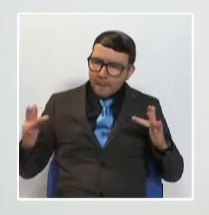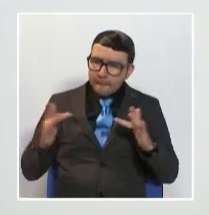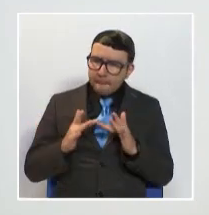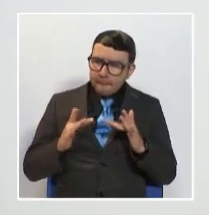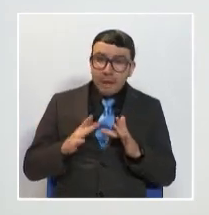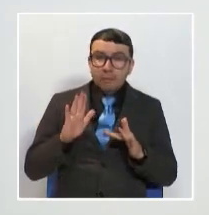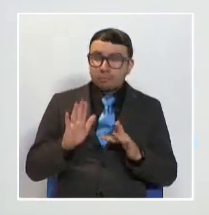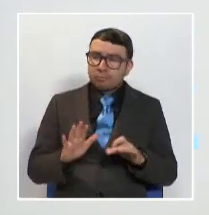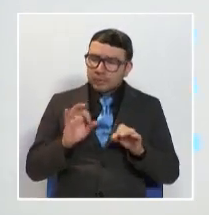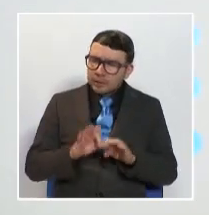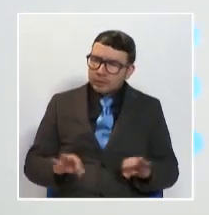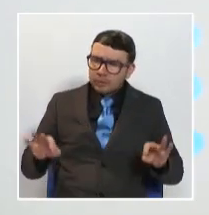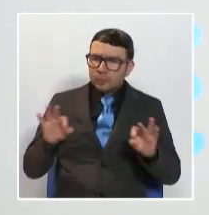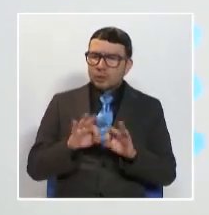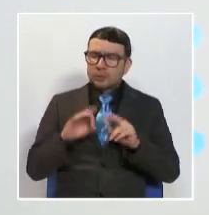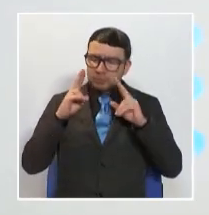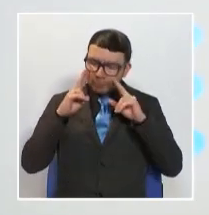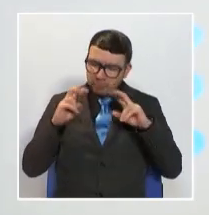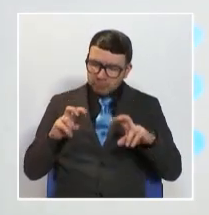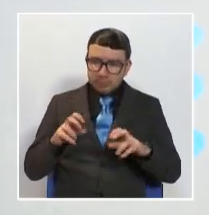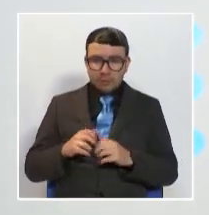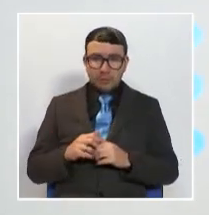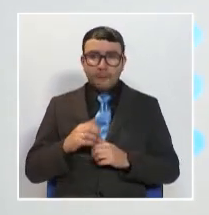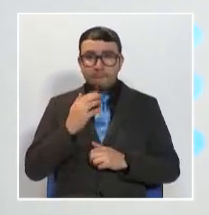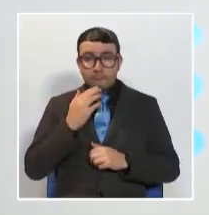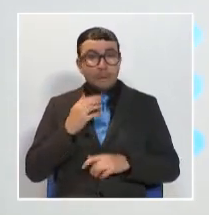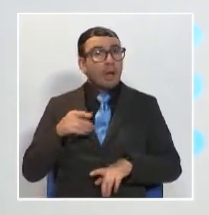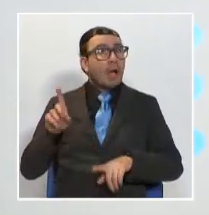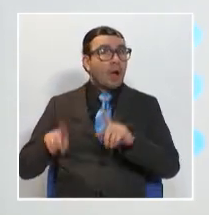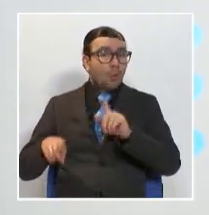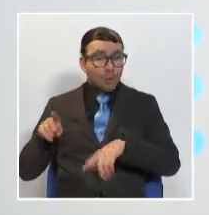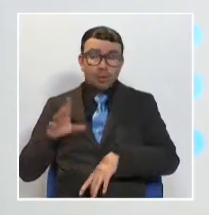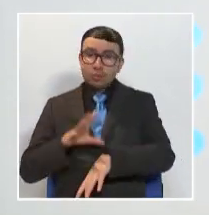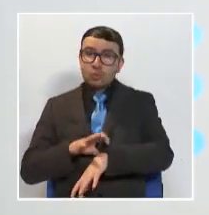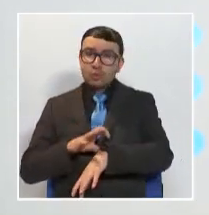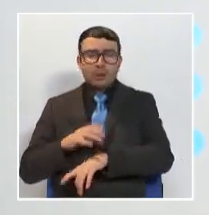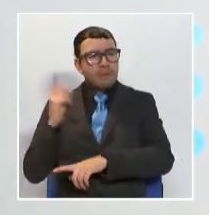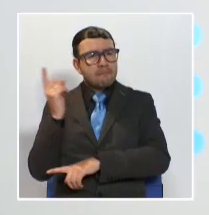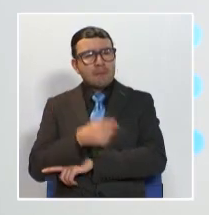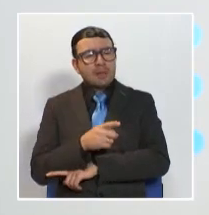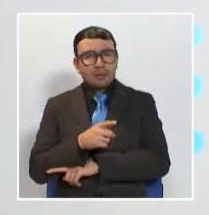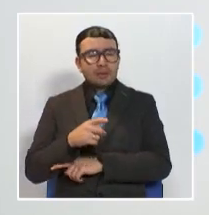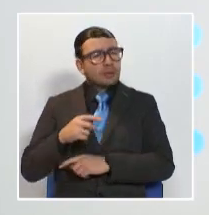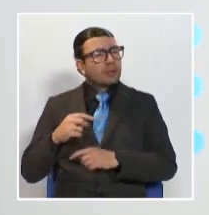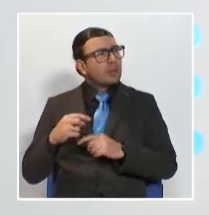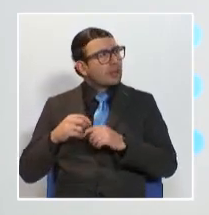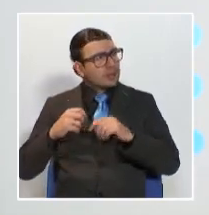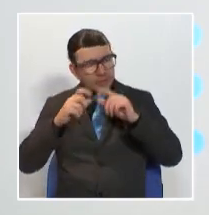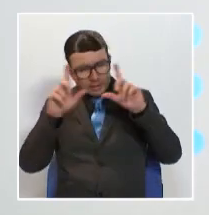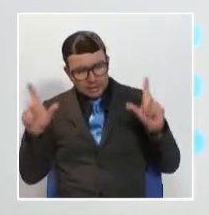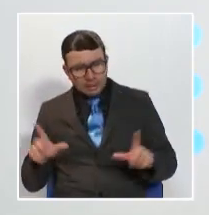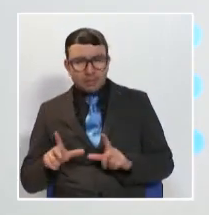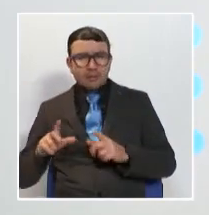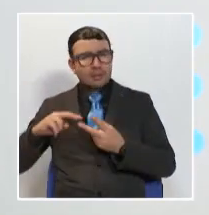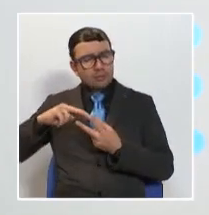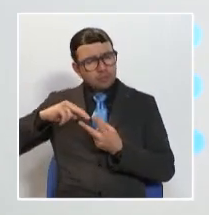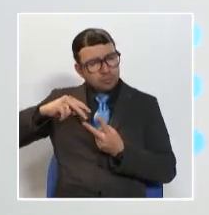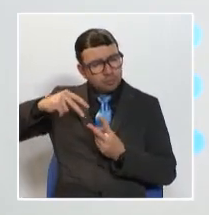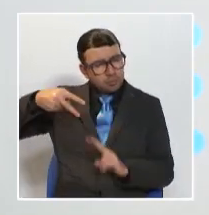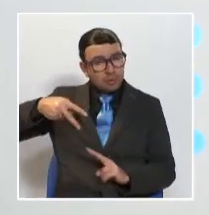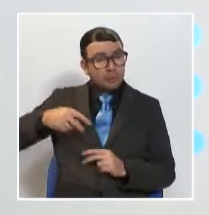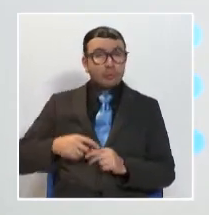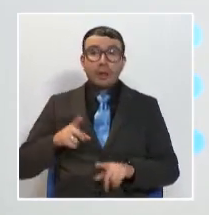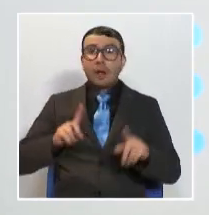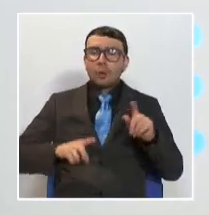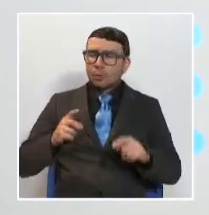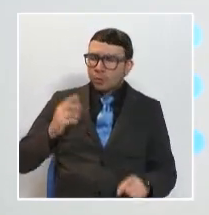este caso. Pues yo he visto que algunos doctores mandan exámenes genéticos de histocompatibilidad y otros hacen las pruebas